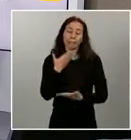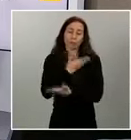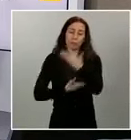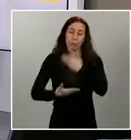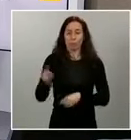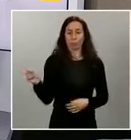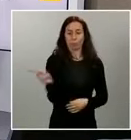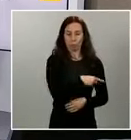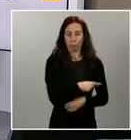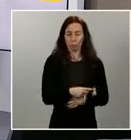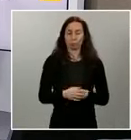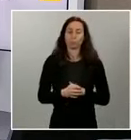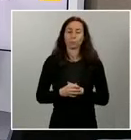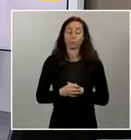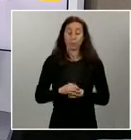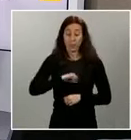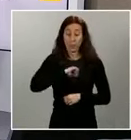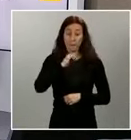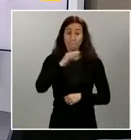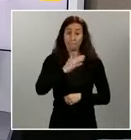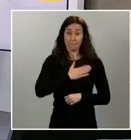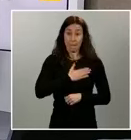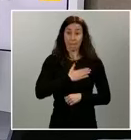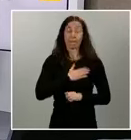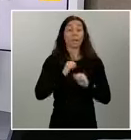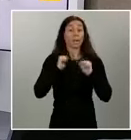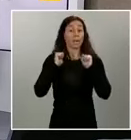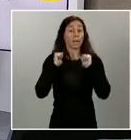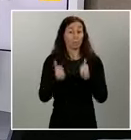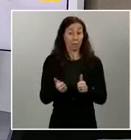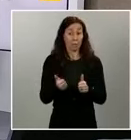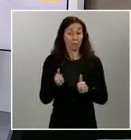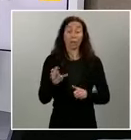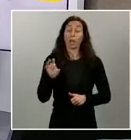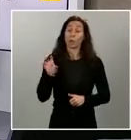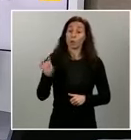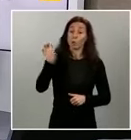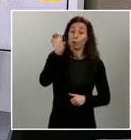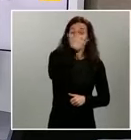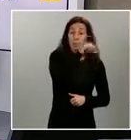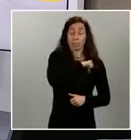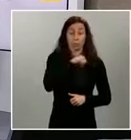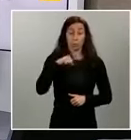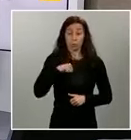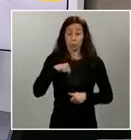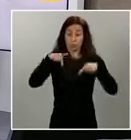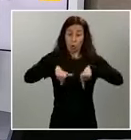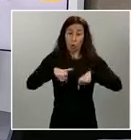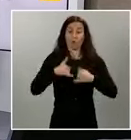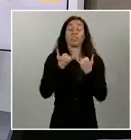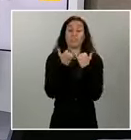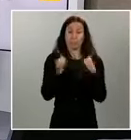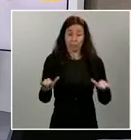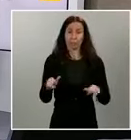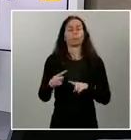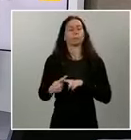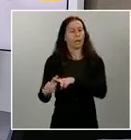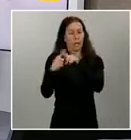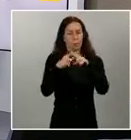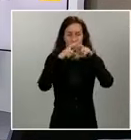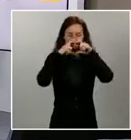de todos. Mañana se iniciará el reparto en las comunidades autónomas en las que hoy ha sido día festivo y